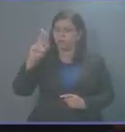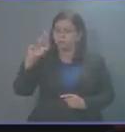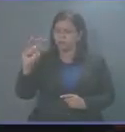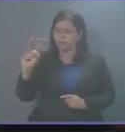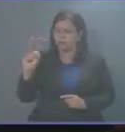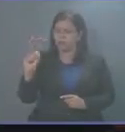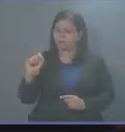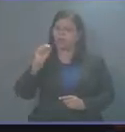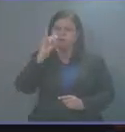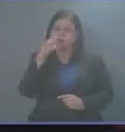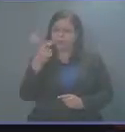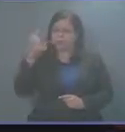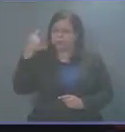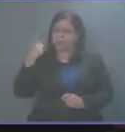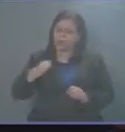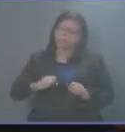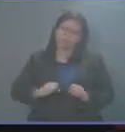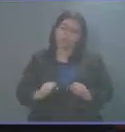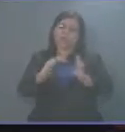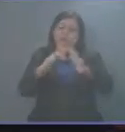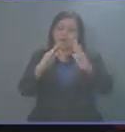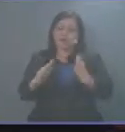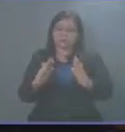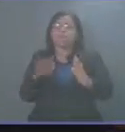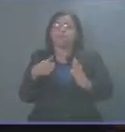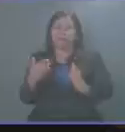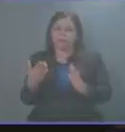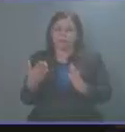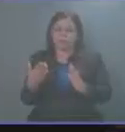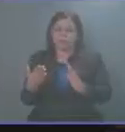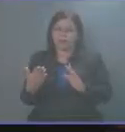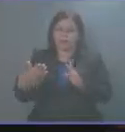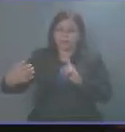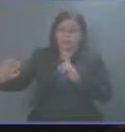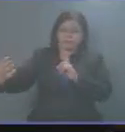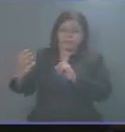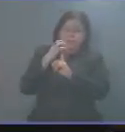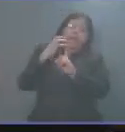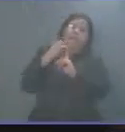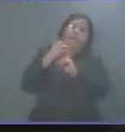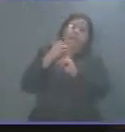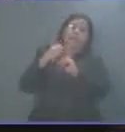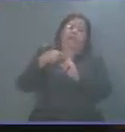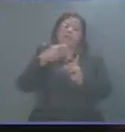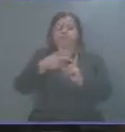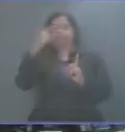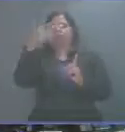murió el jueves pasado en su casa siendo víctima de una tremenda delincuencia. Gracias.